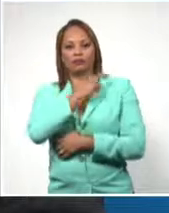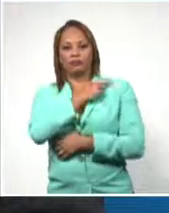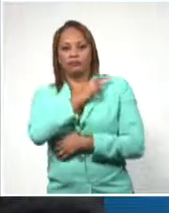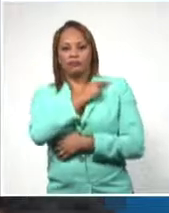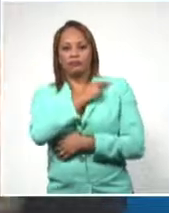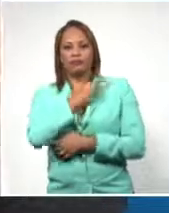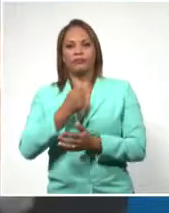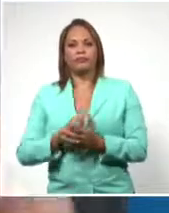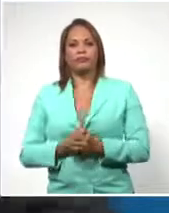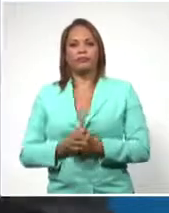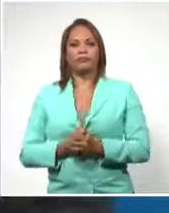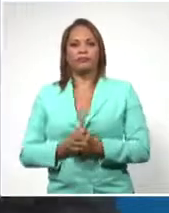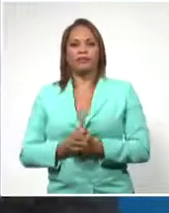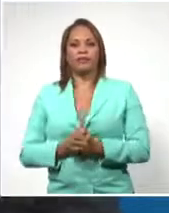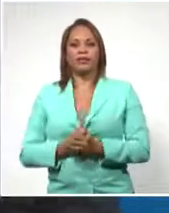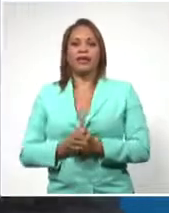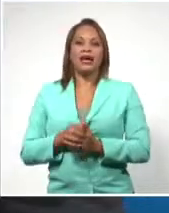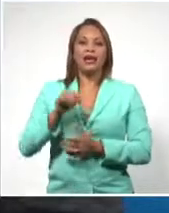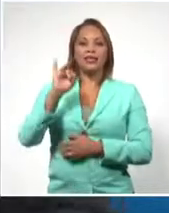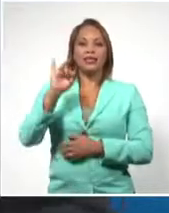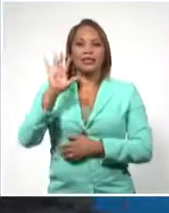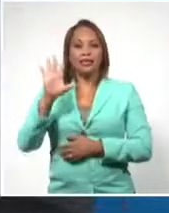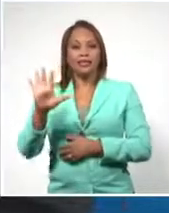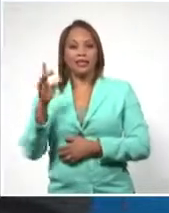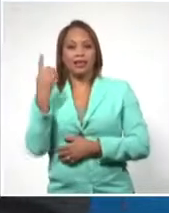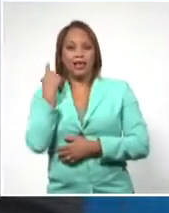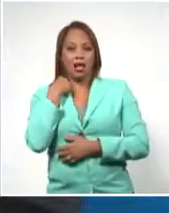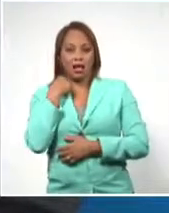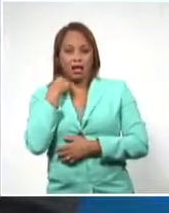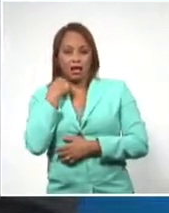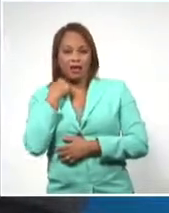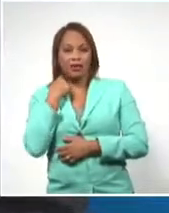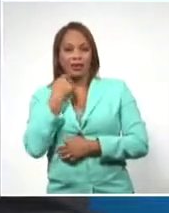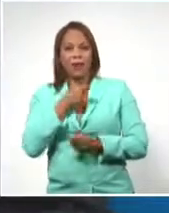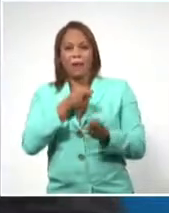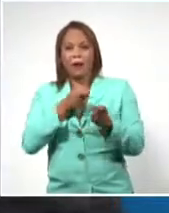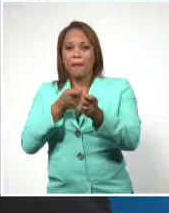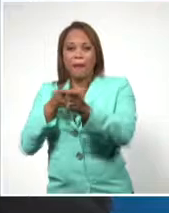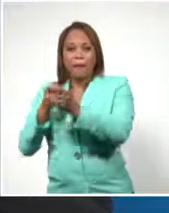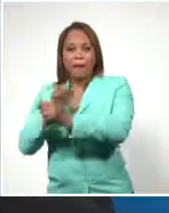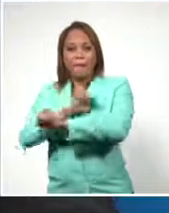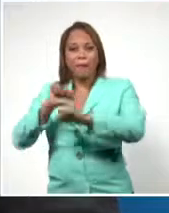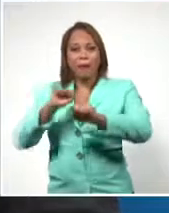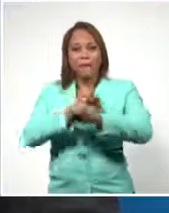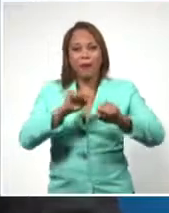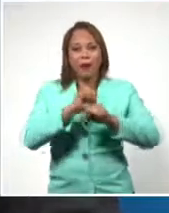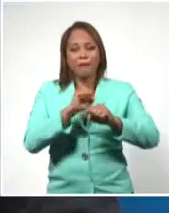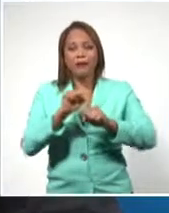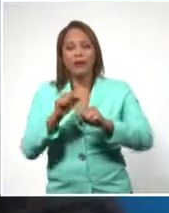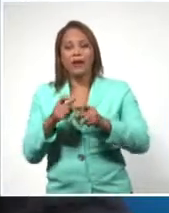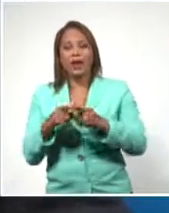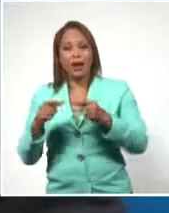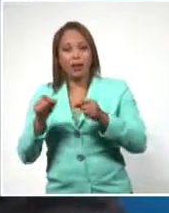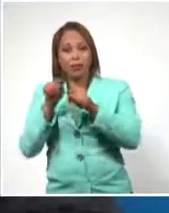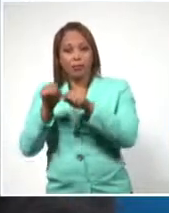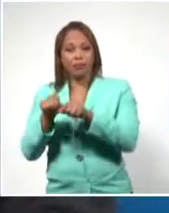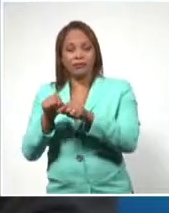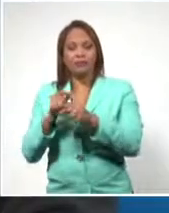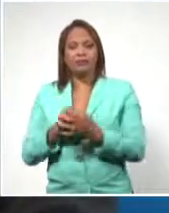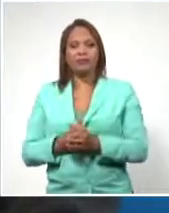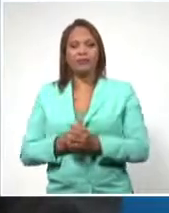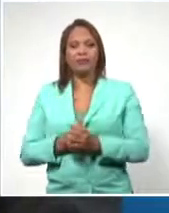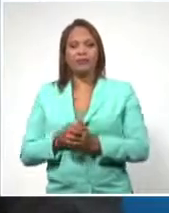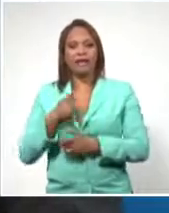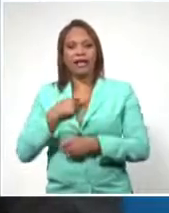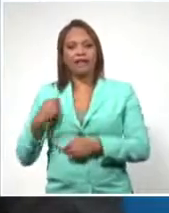consterna que a 75 años de los criminales bombardeos a Hiroshima y Nagasaki